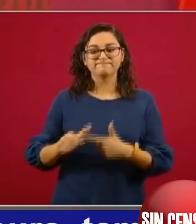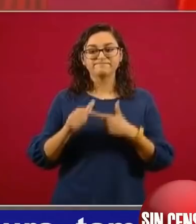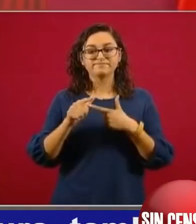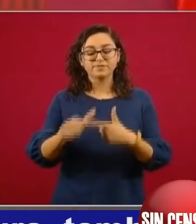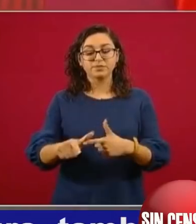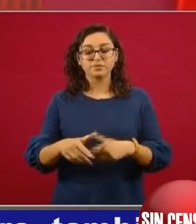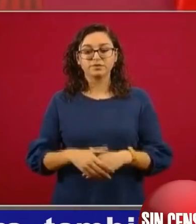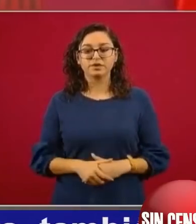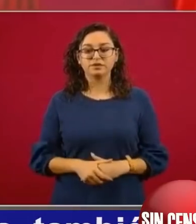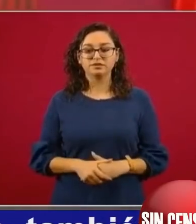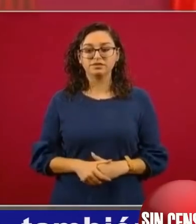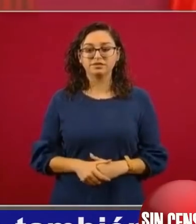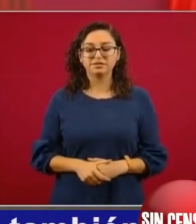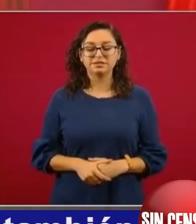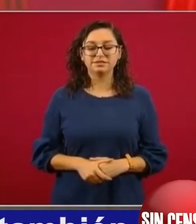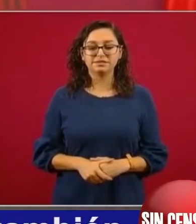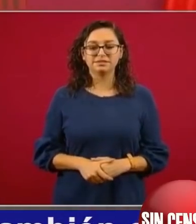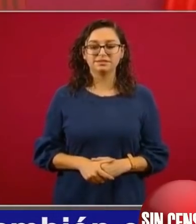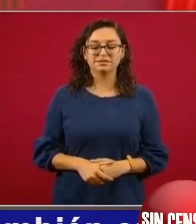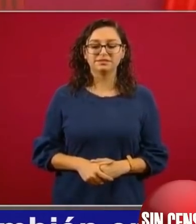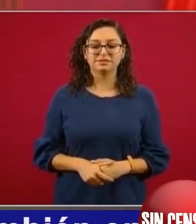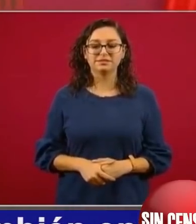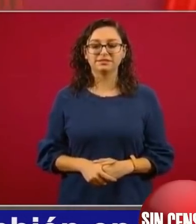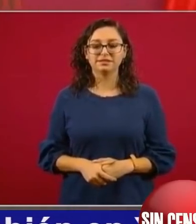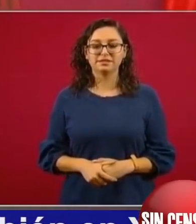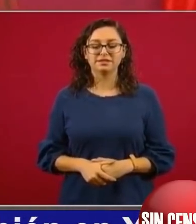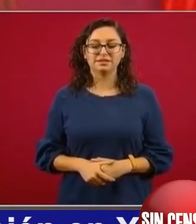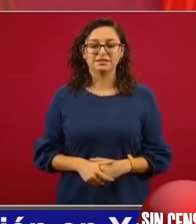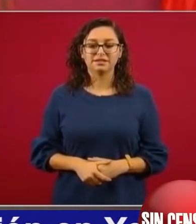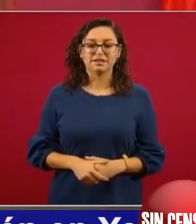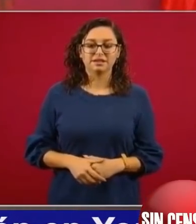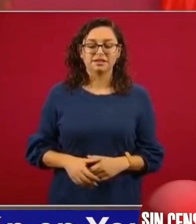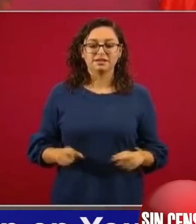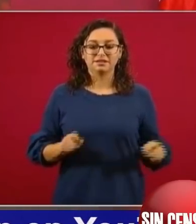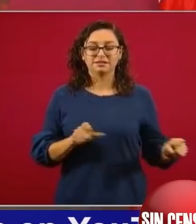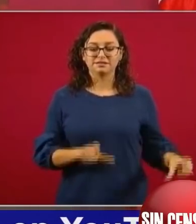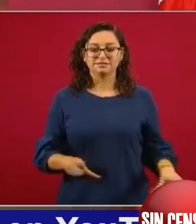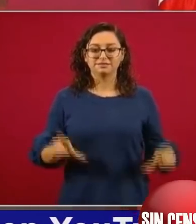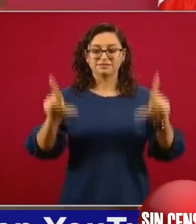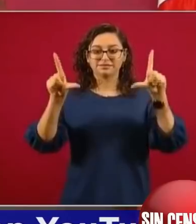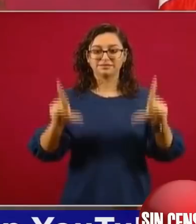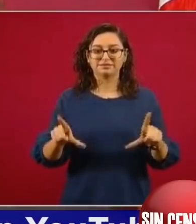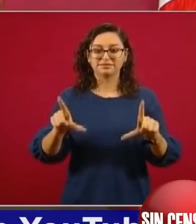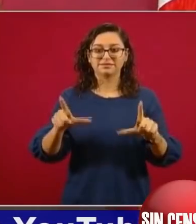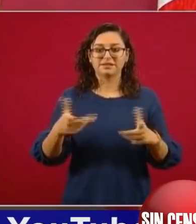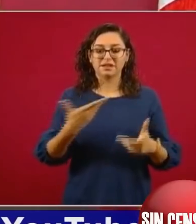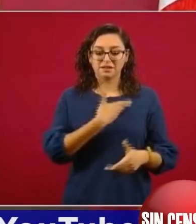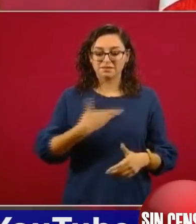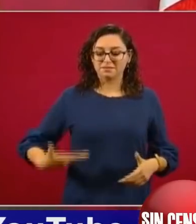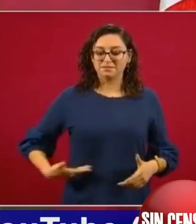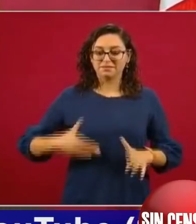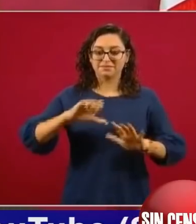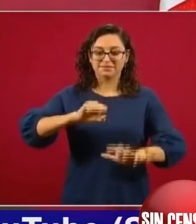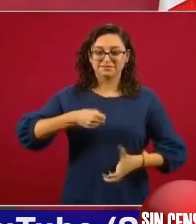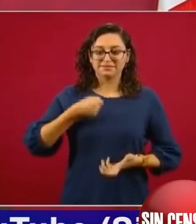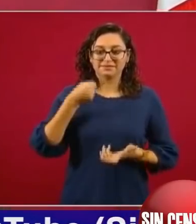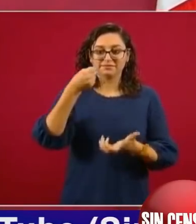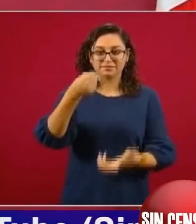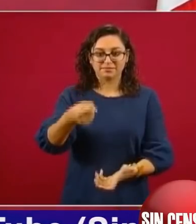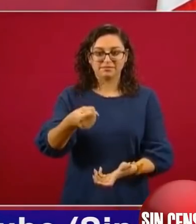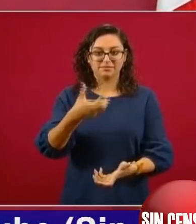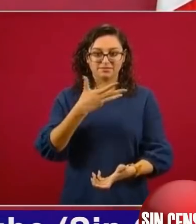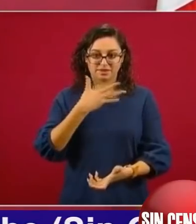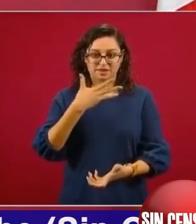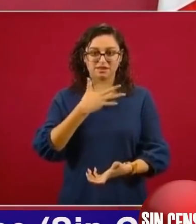el desglose del presupuesto de la presidencia, pero acá en el electrónico.